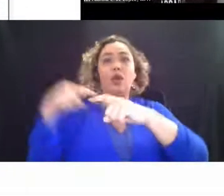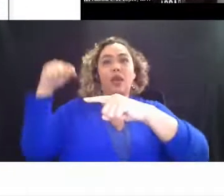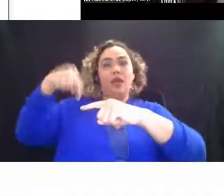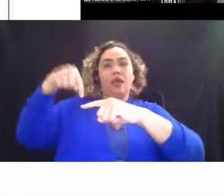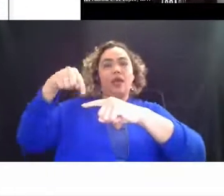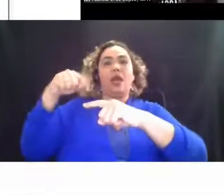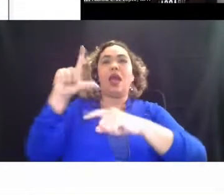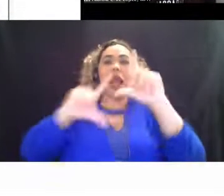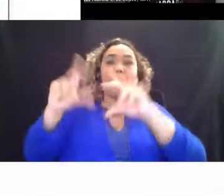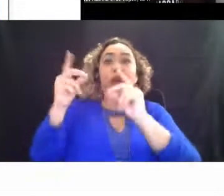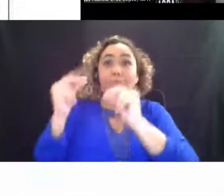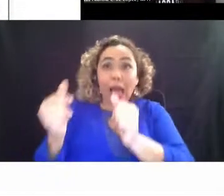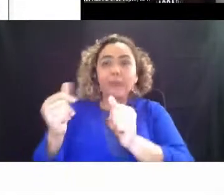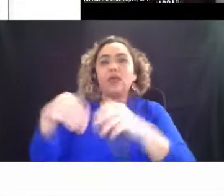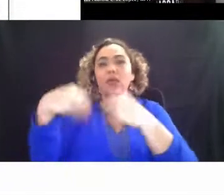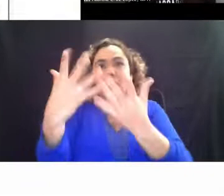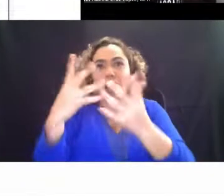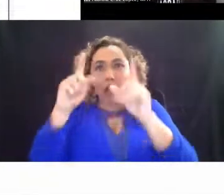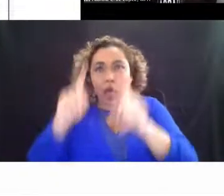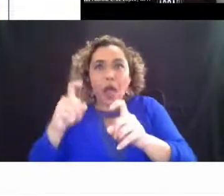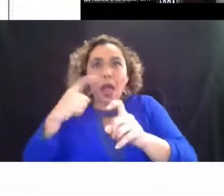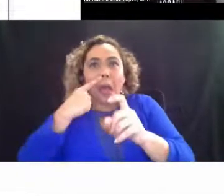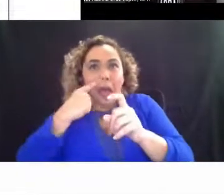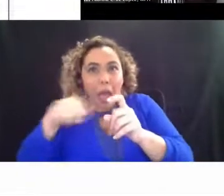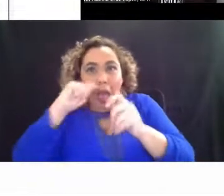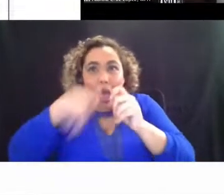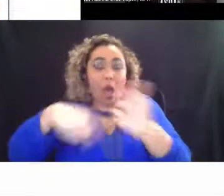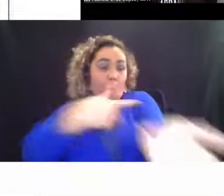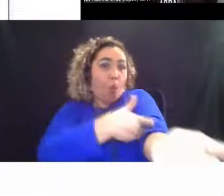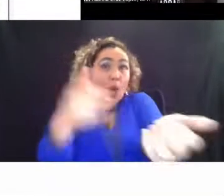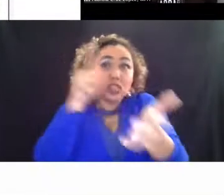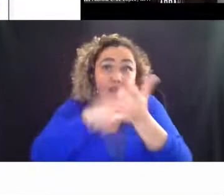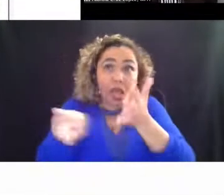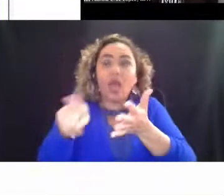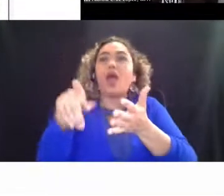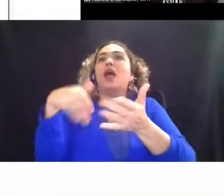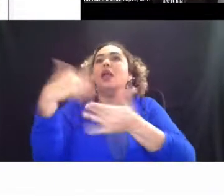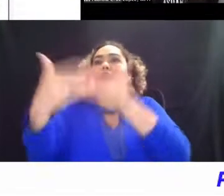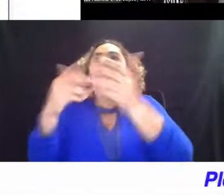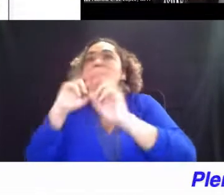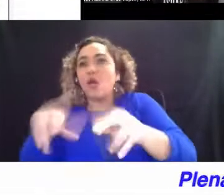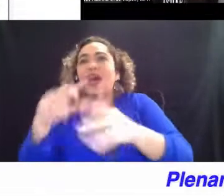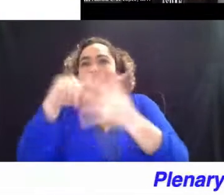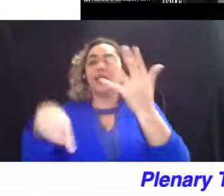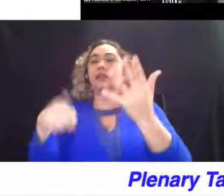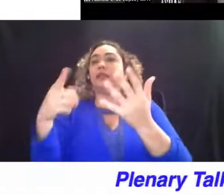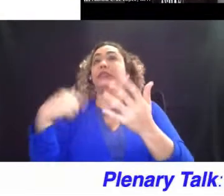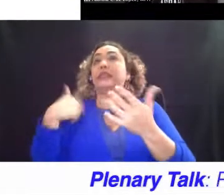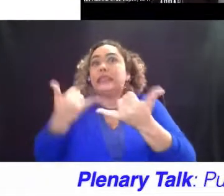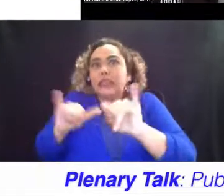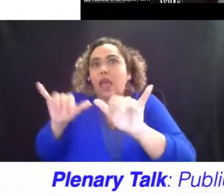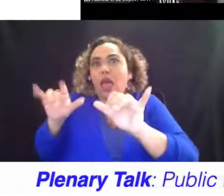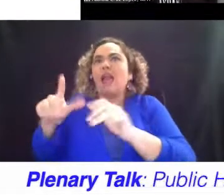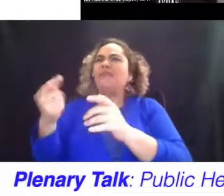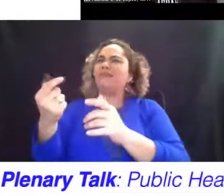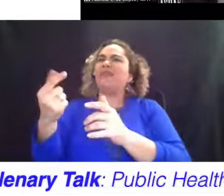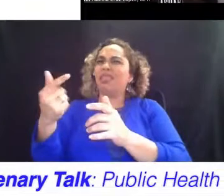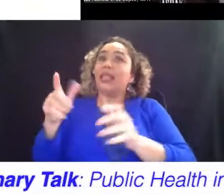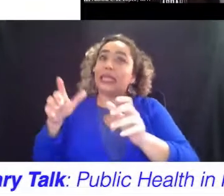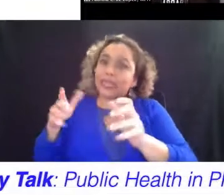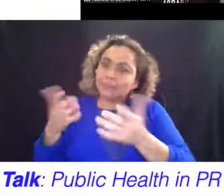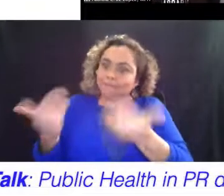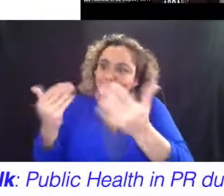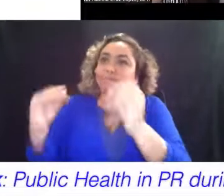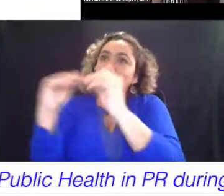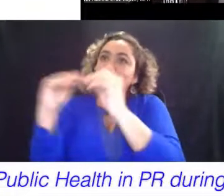y esa es una de las limitaciones que quería traerle. Todavía hay mucho que hacer en esta área. Los brotes a nivel de